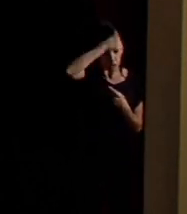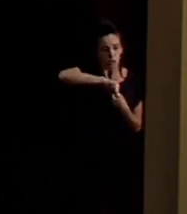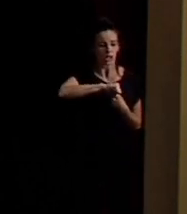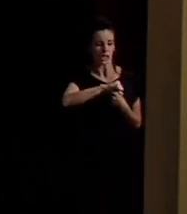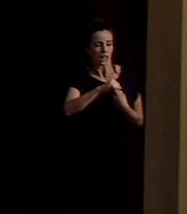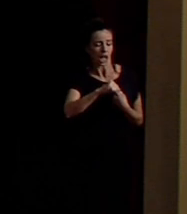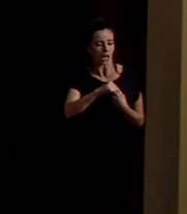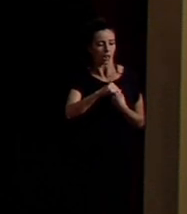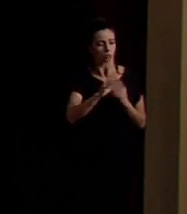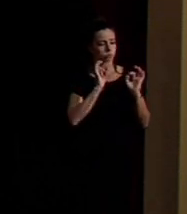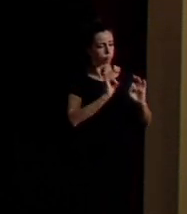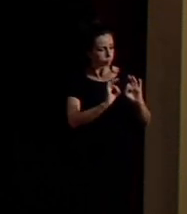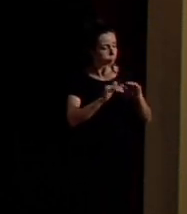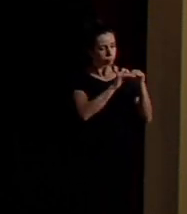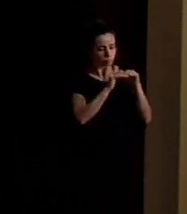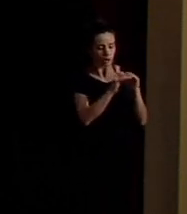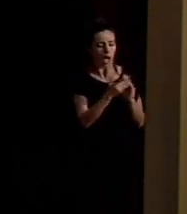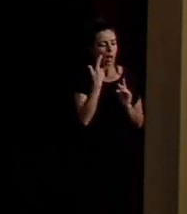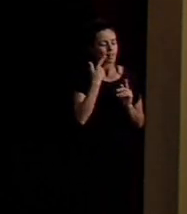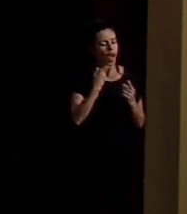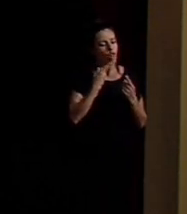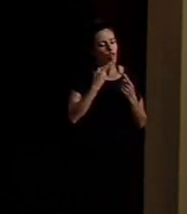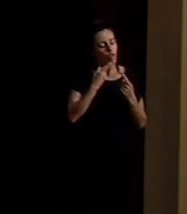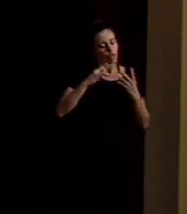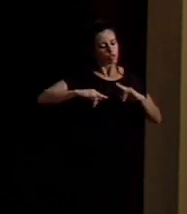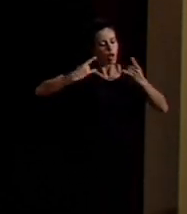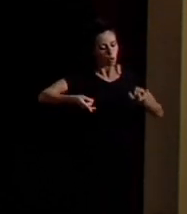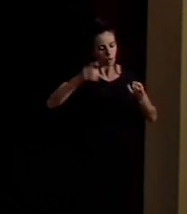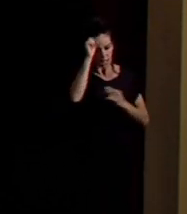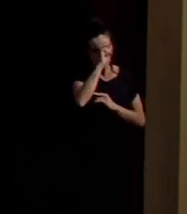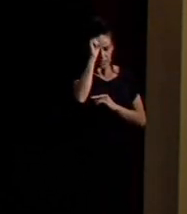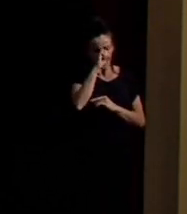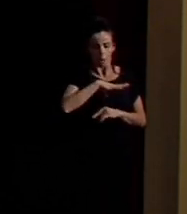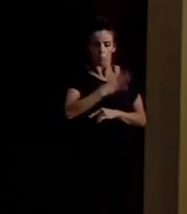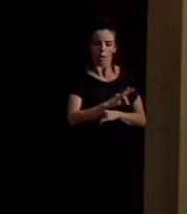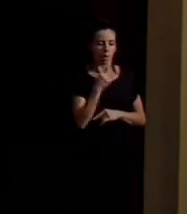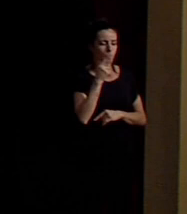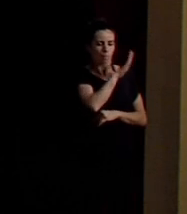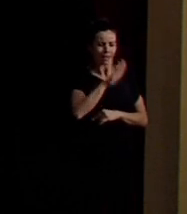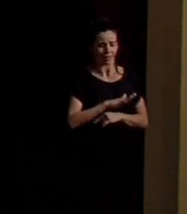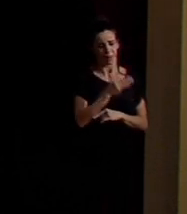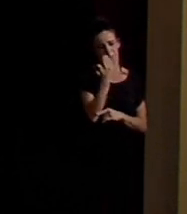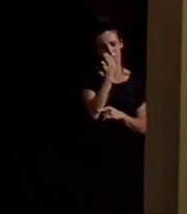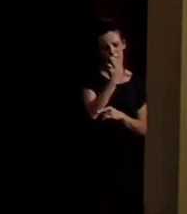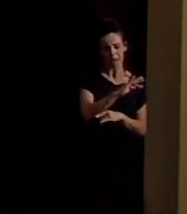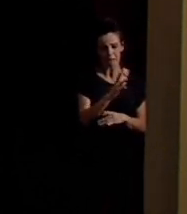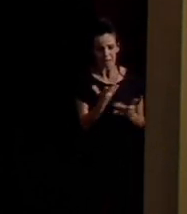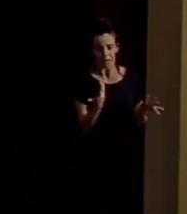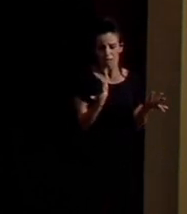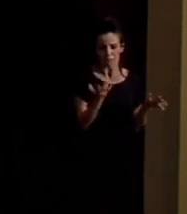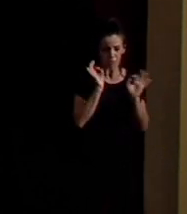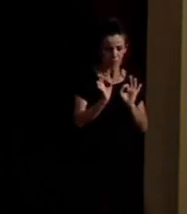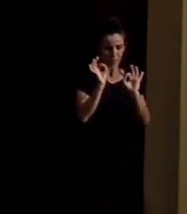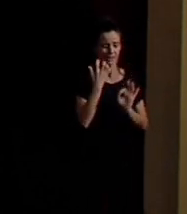construyendo a través de esta doble idea que puede parecer hasta cierto punto hasta perversa o paradójica, mejor dicho,